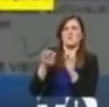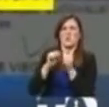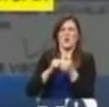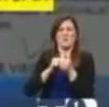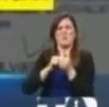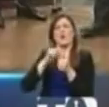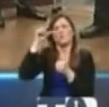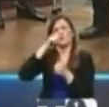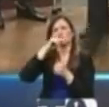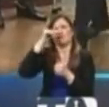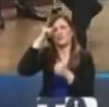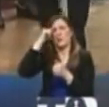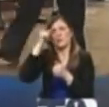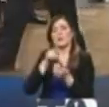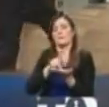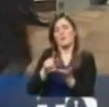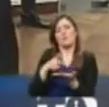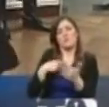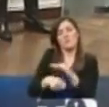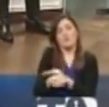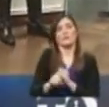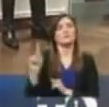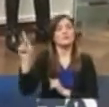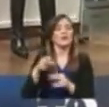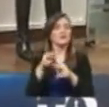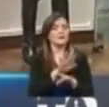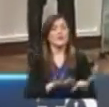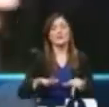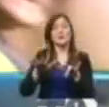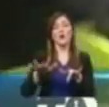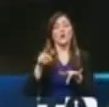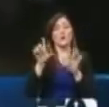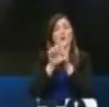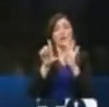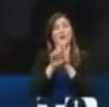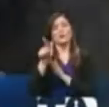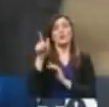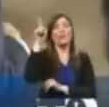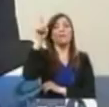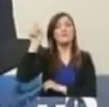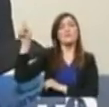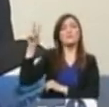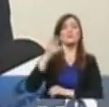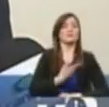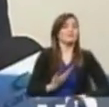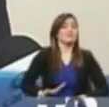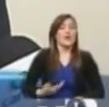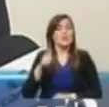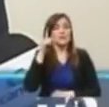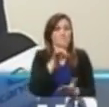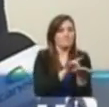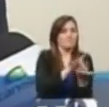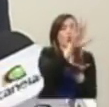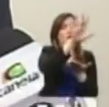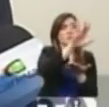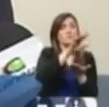de Rafael Correa. Según Alexis Mera, la salida y retorno de Odebrecht estuvo liderada por Jorge Glass. Él lideró